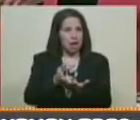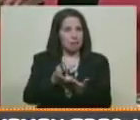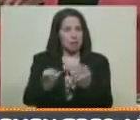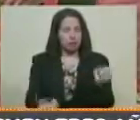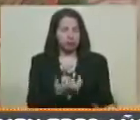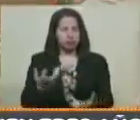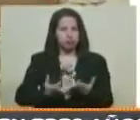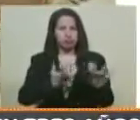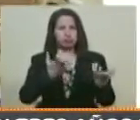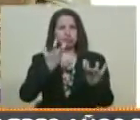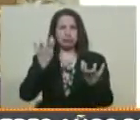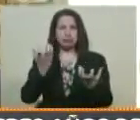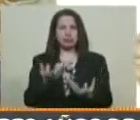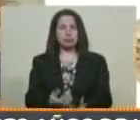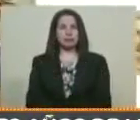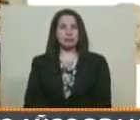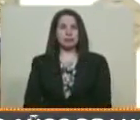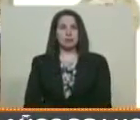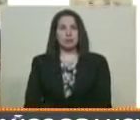Fuego.